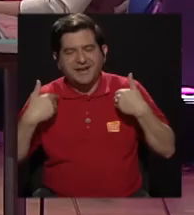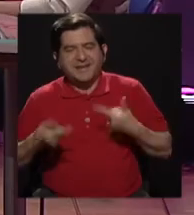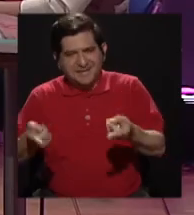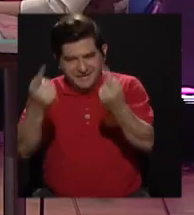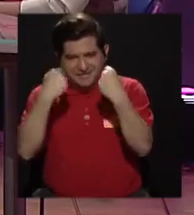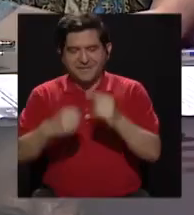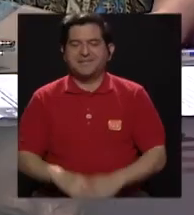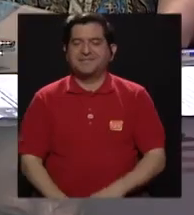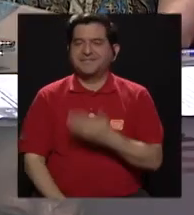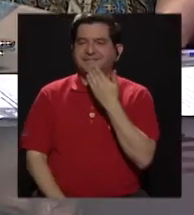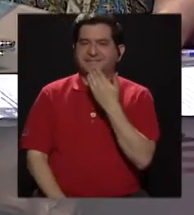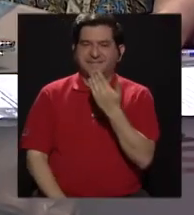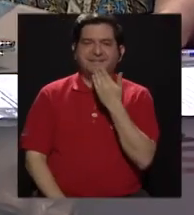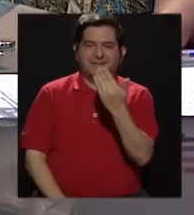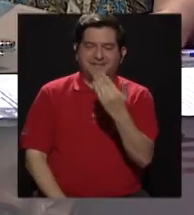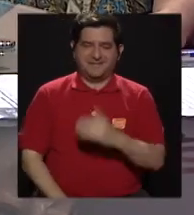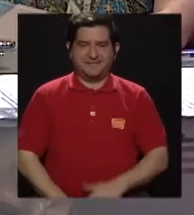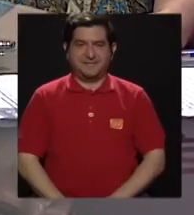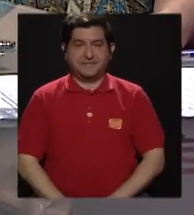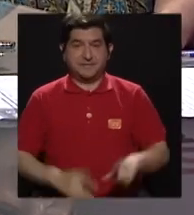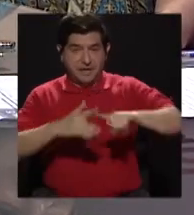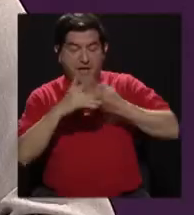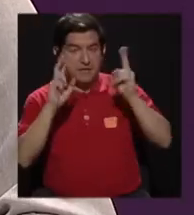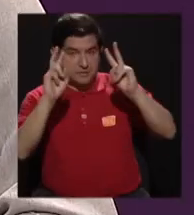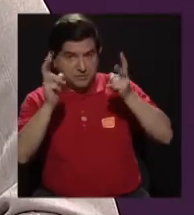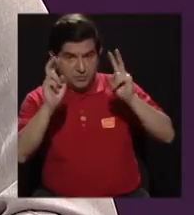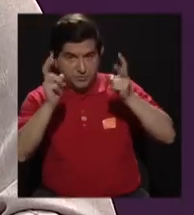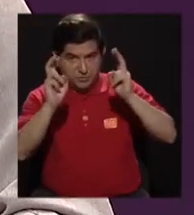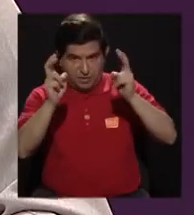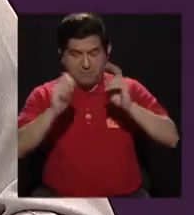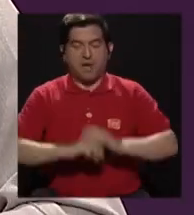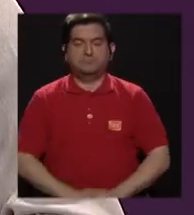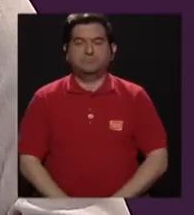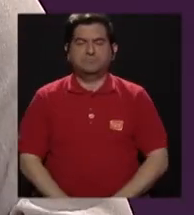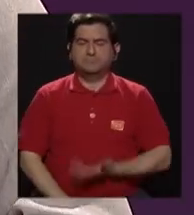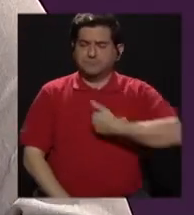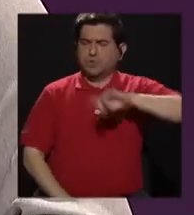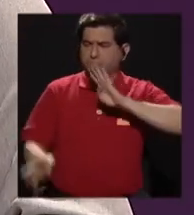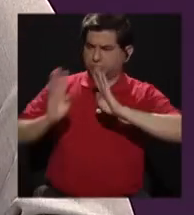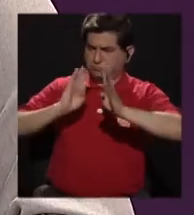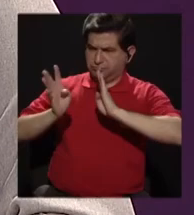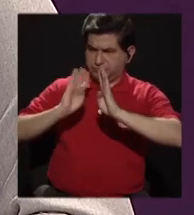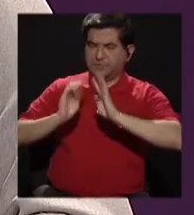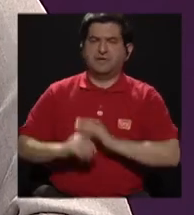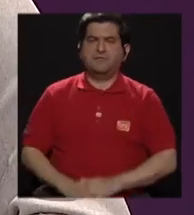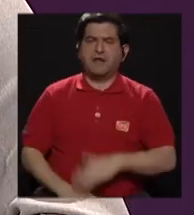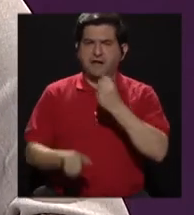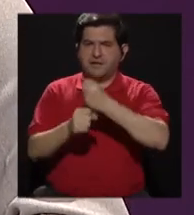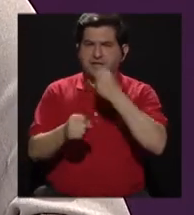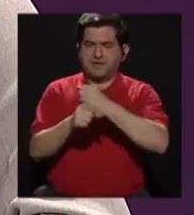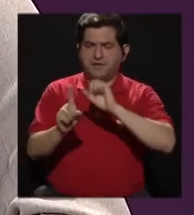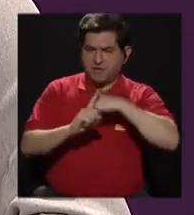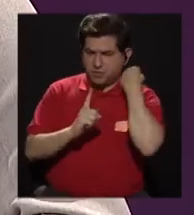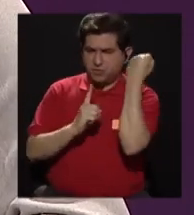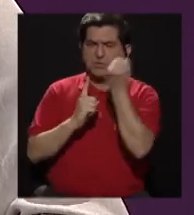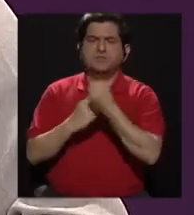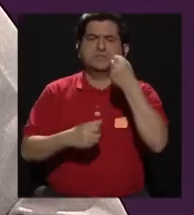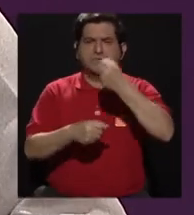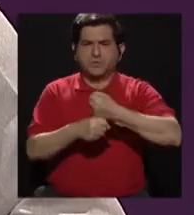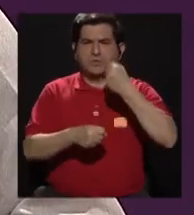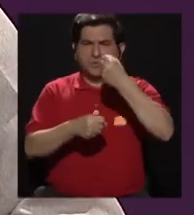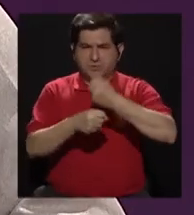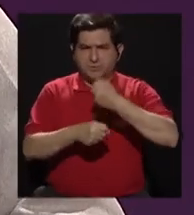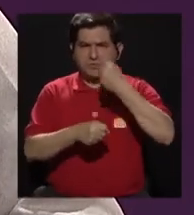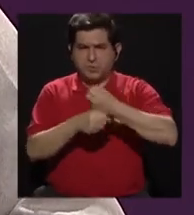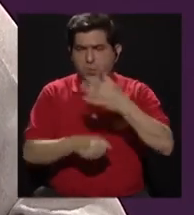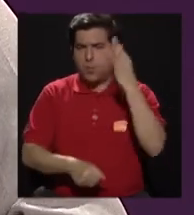Muchas gracias por la invitación. Iniciando con la temática, cuando hacemos referencia a empleo y condiciones laborales de las